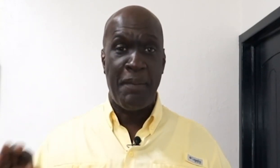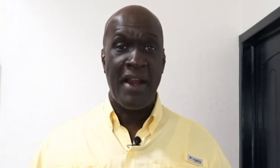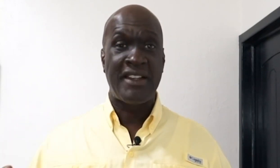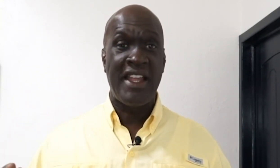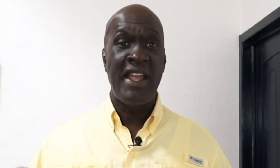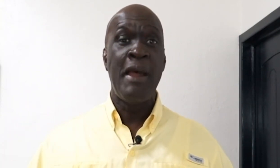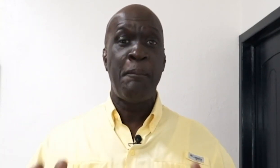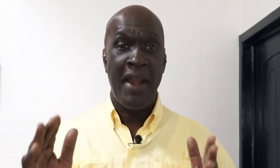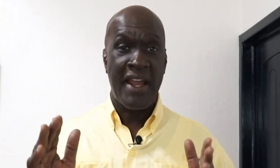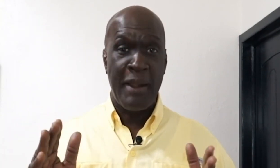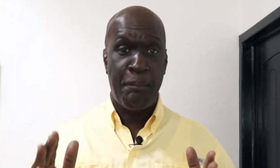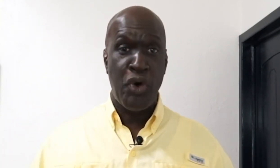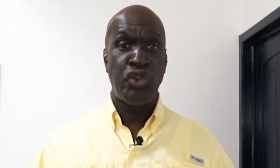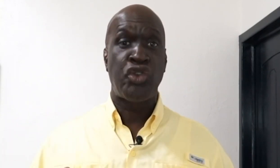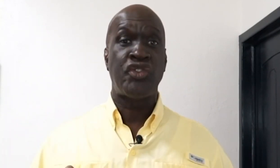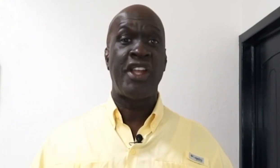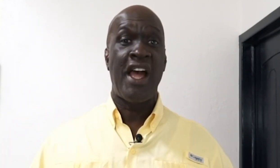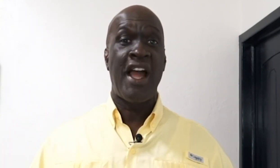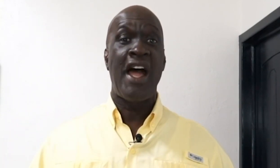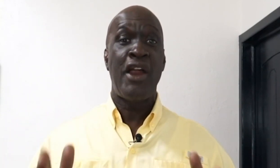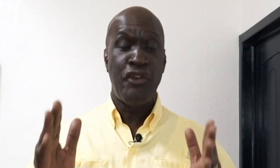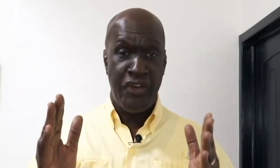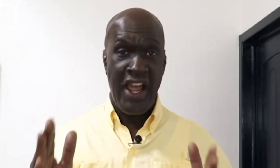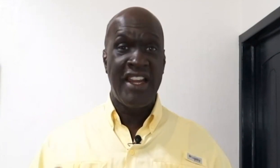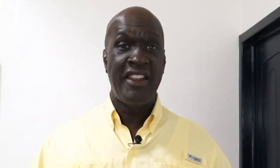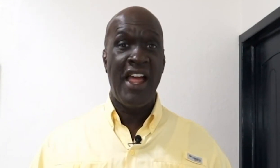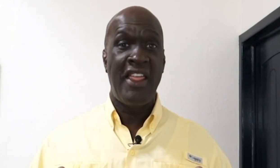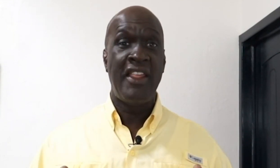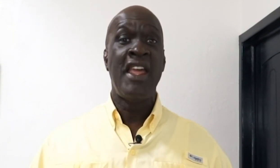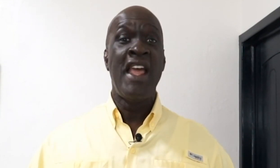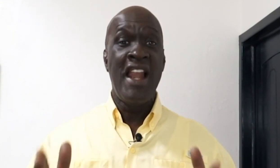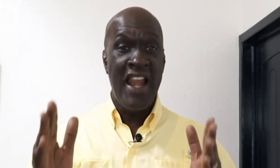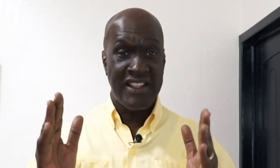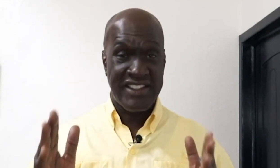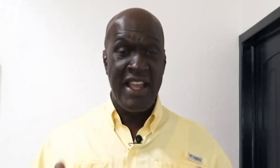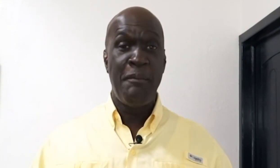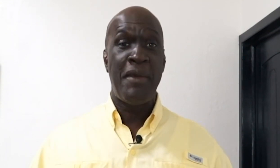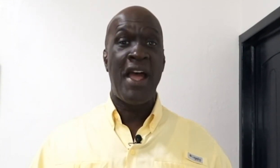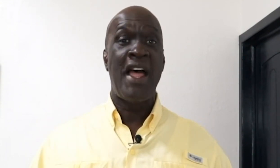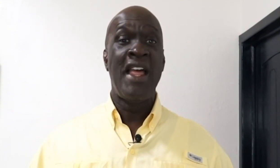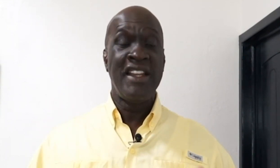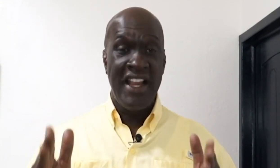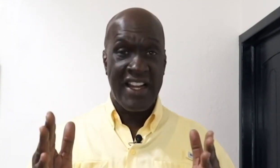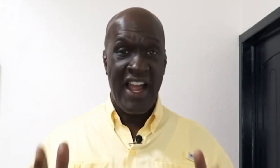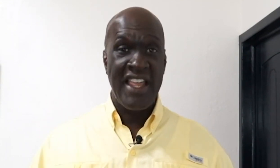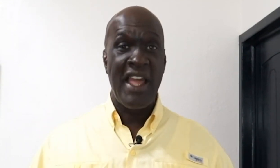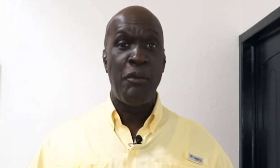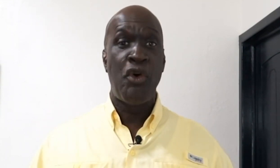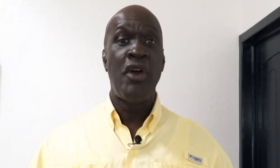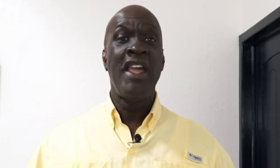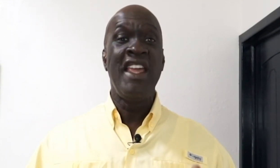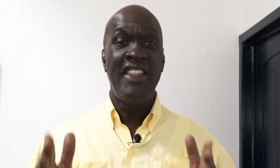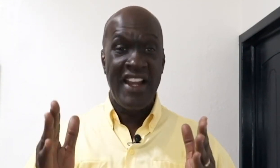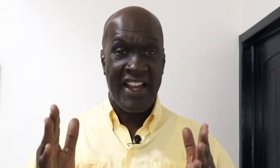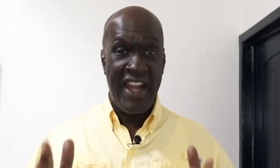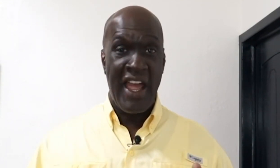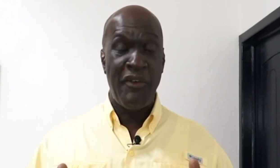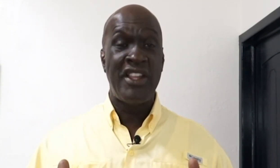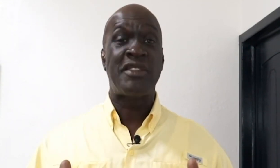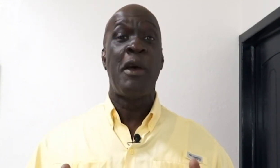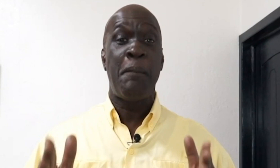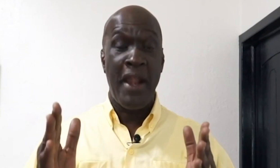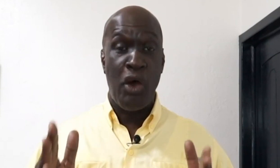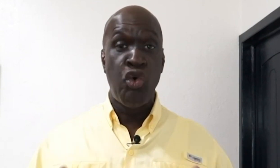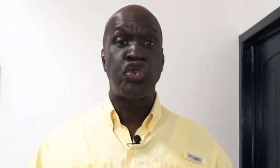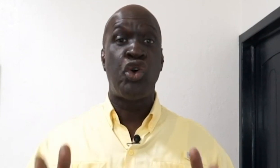esa parte para que pronto se haga realidad la siembra del cáñamo y del